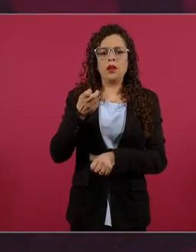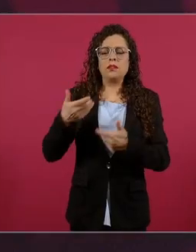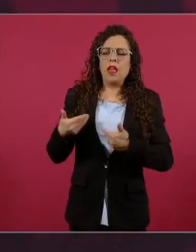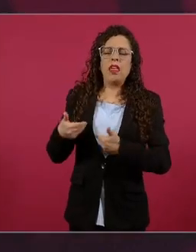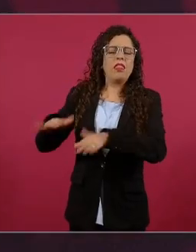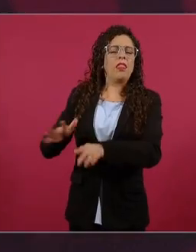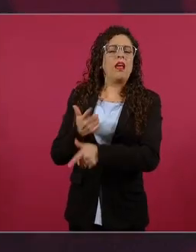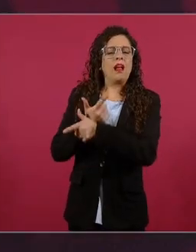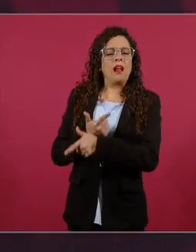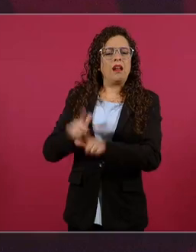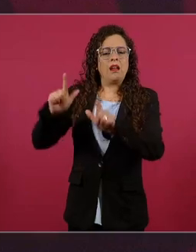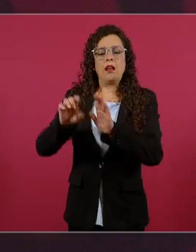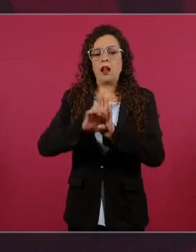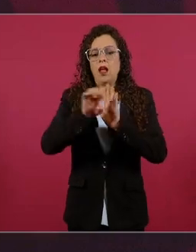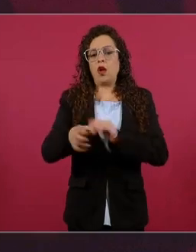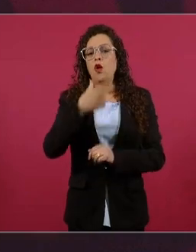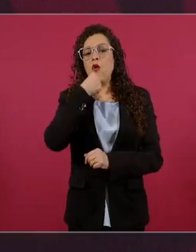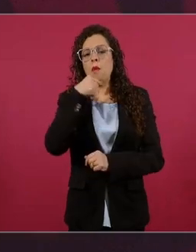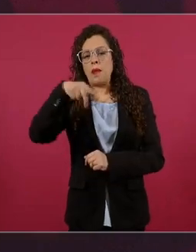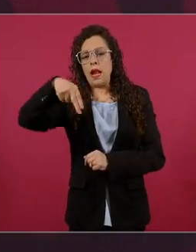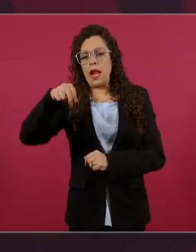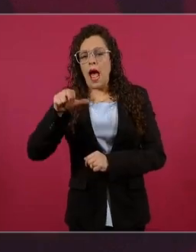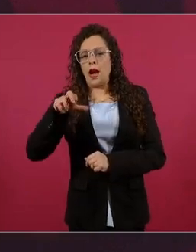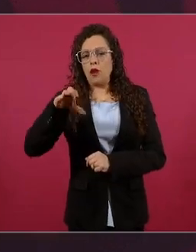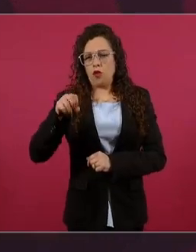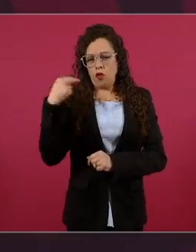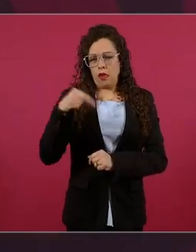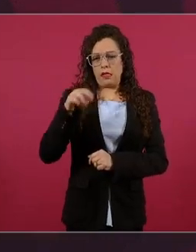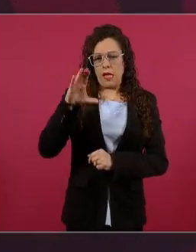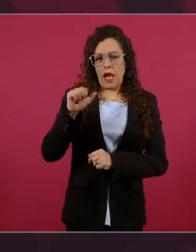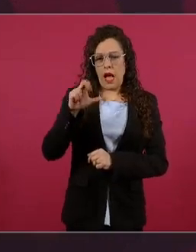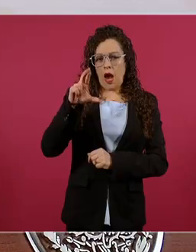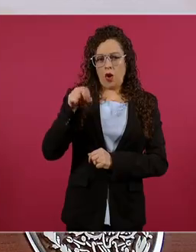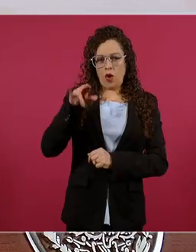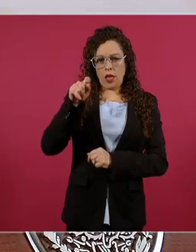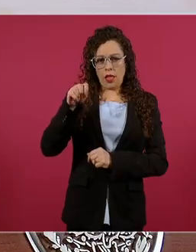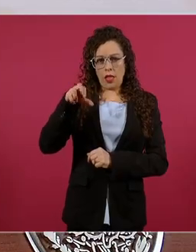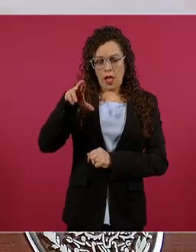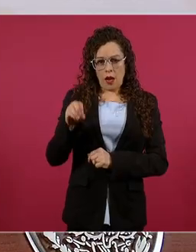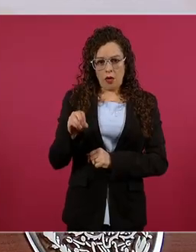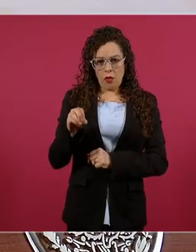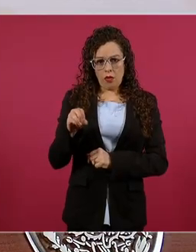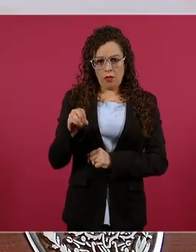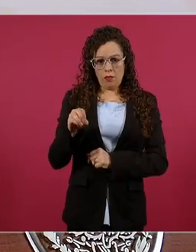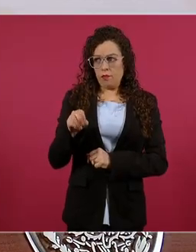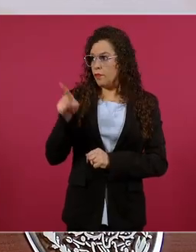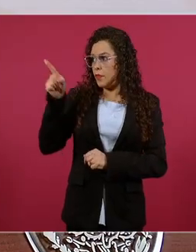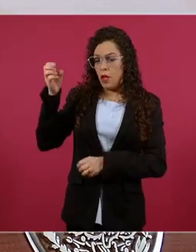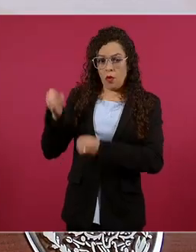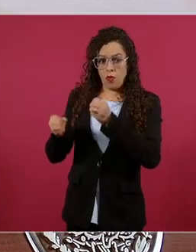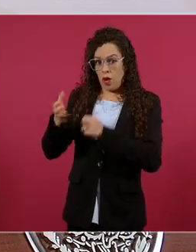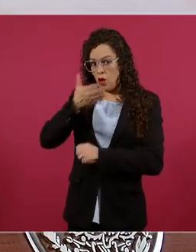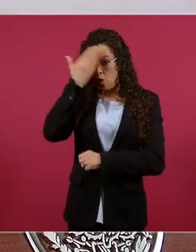a Caro Quintero. ¿Qué no sabía el juez quién era Caro Quintero?